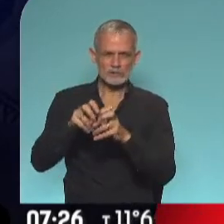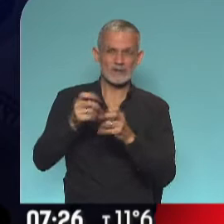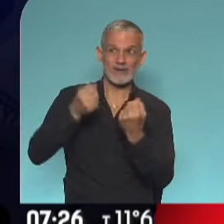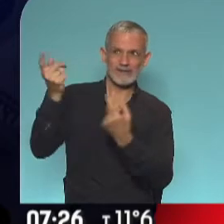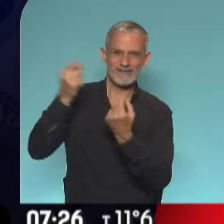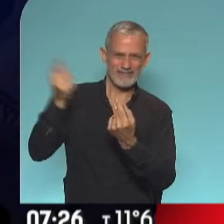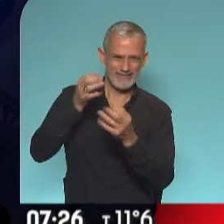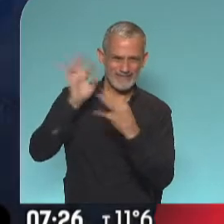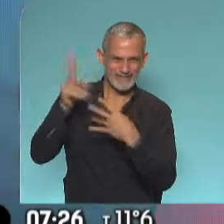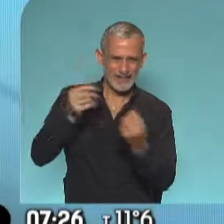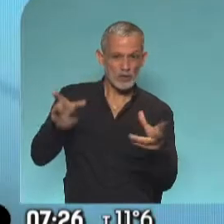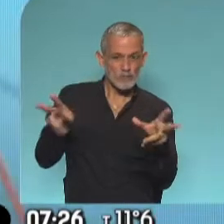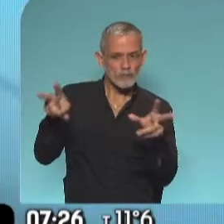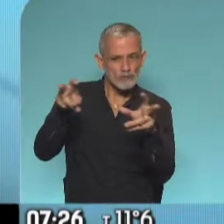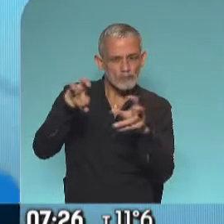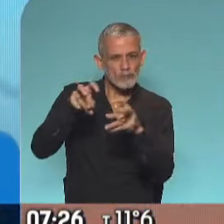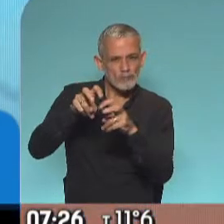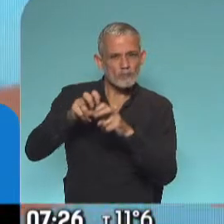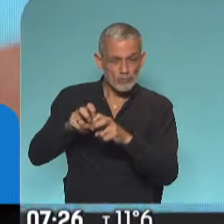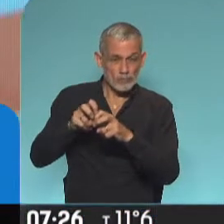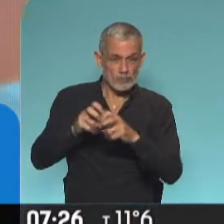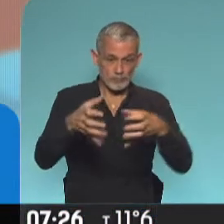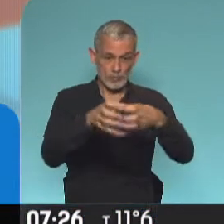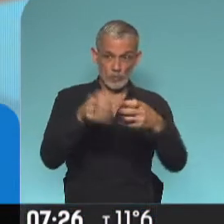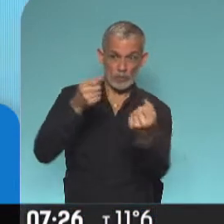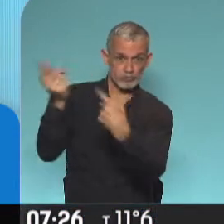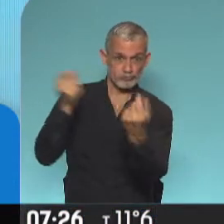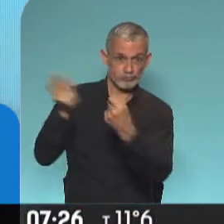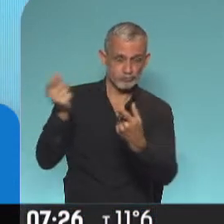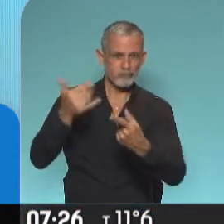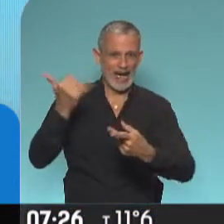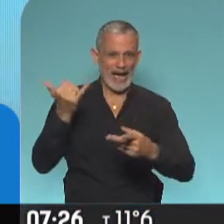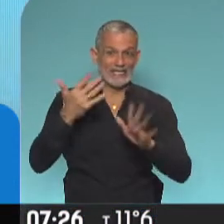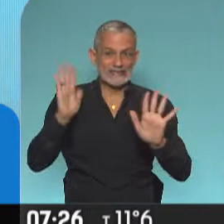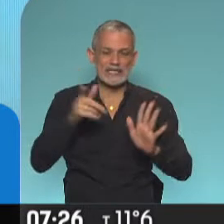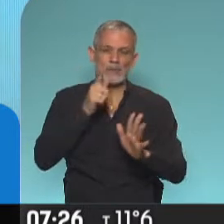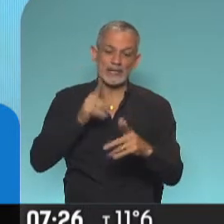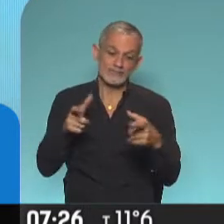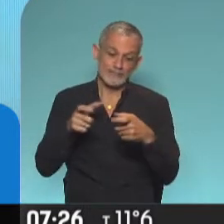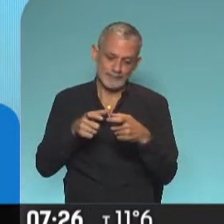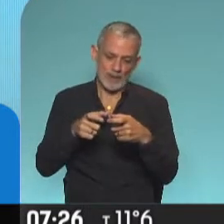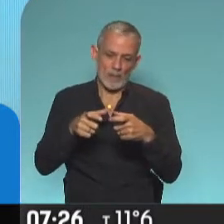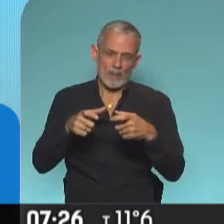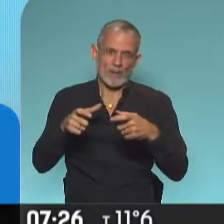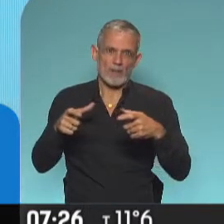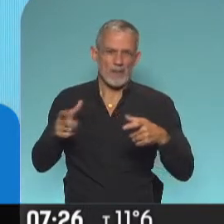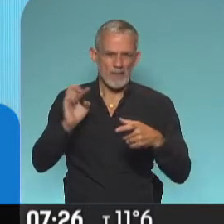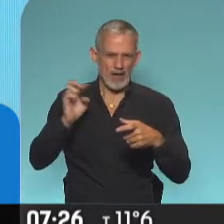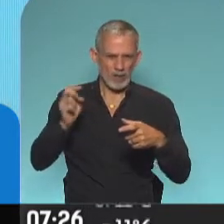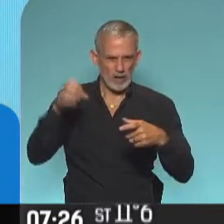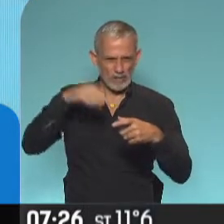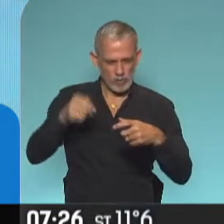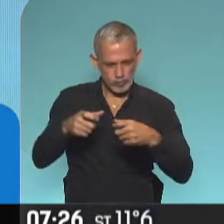ellos conversaron con los distintos sectores exportadores, así que tienen expectativas de que esto se siga aumentando y siga